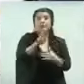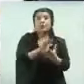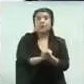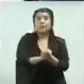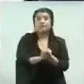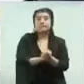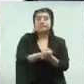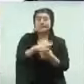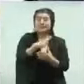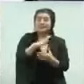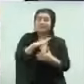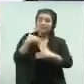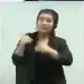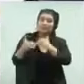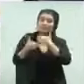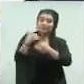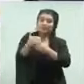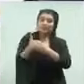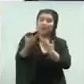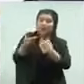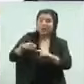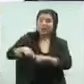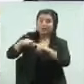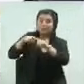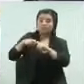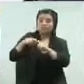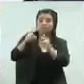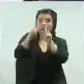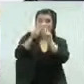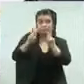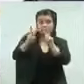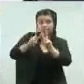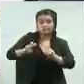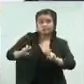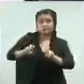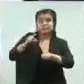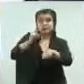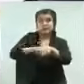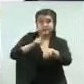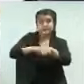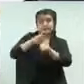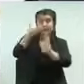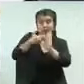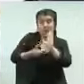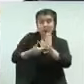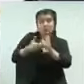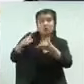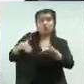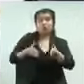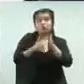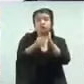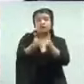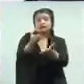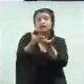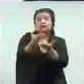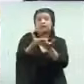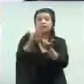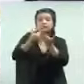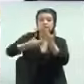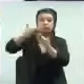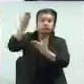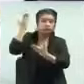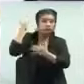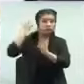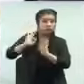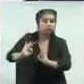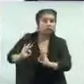está vigente. Todavía está vigente eso y esos estudios datan desde ese tiempo. son rutas que se pidieron y como les ampliamos